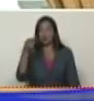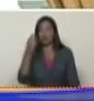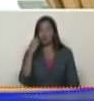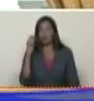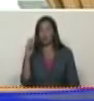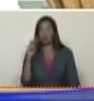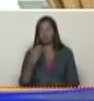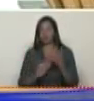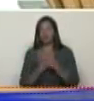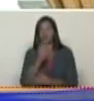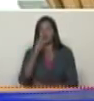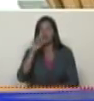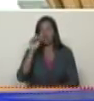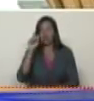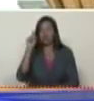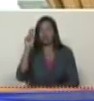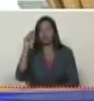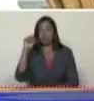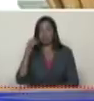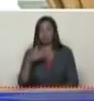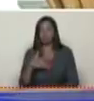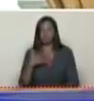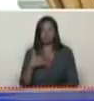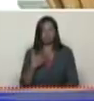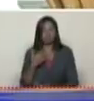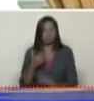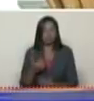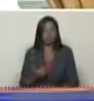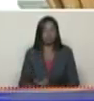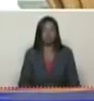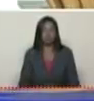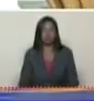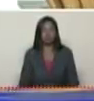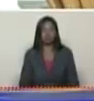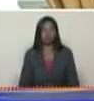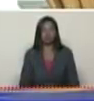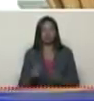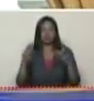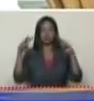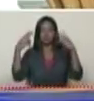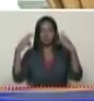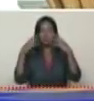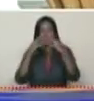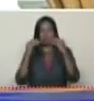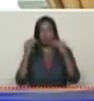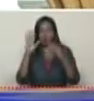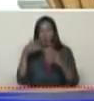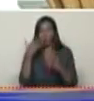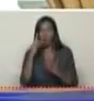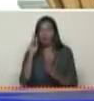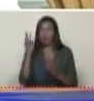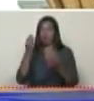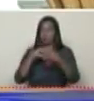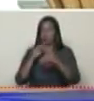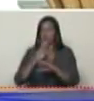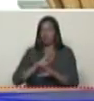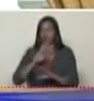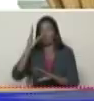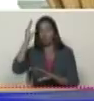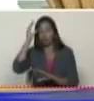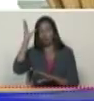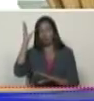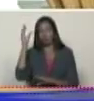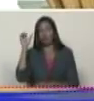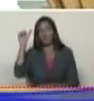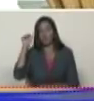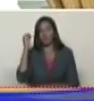llamada Fundalatin y me sensibilizaron mucho. Oído para que ustedes puedan sacar sus propias conclusiones. Video número uno,